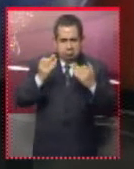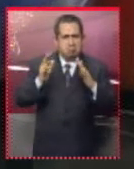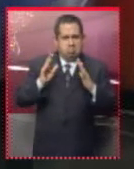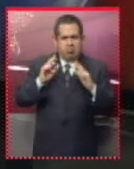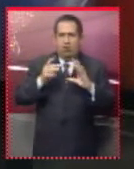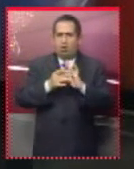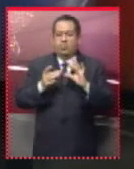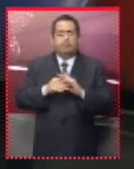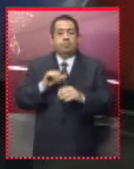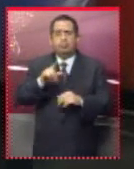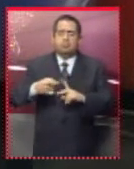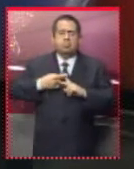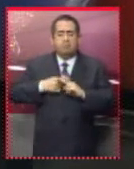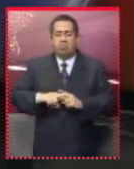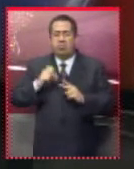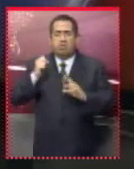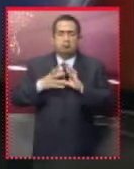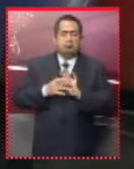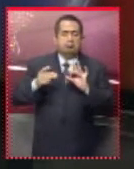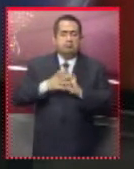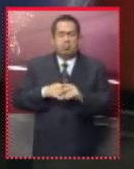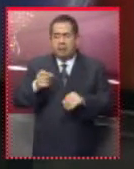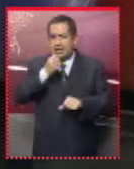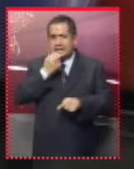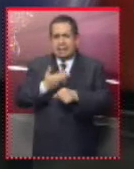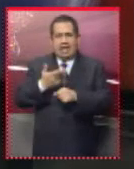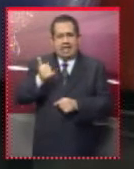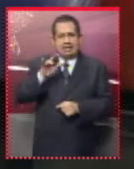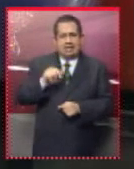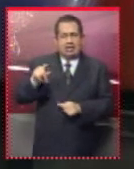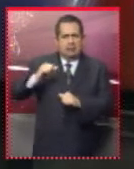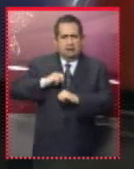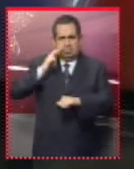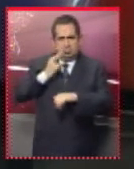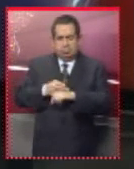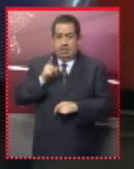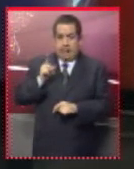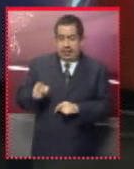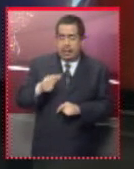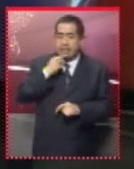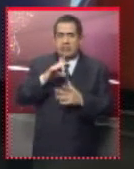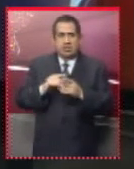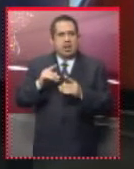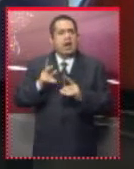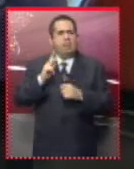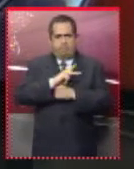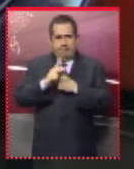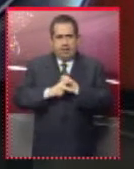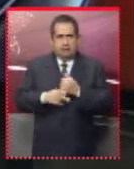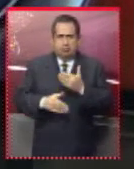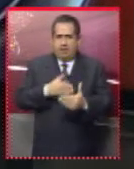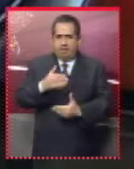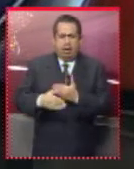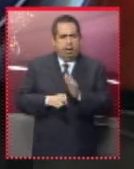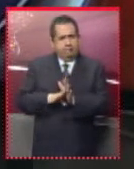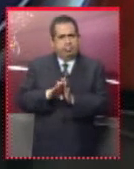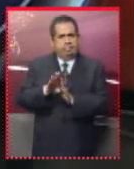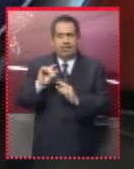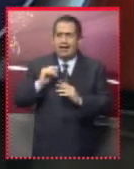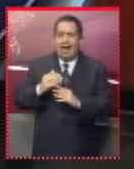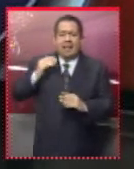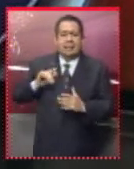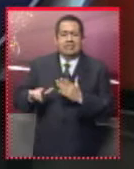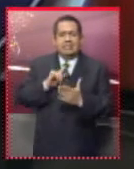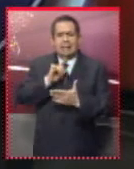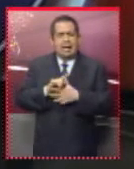en su intervención inicial, el titular de la Secretaría de Hacienda y Crédito Público expuso los avances que presenta el país derivado de las aplicaciones de las reformas